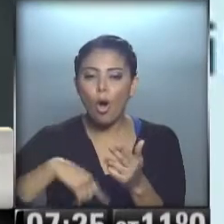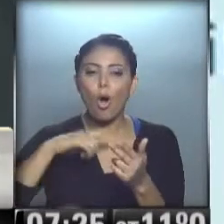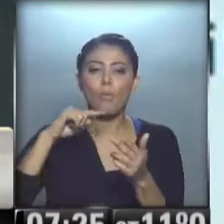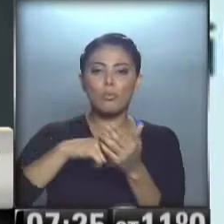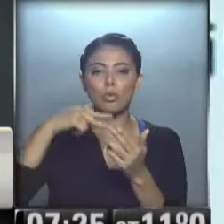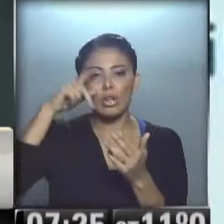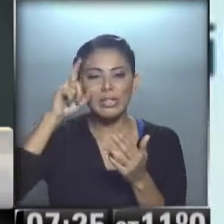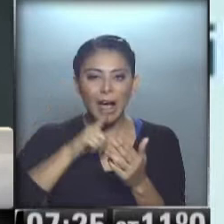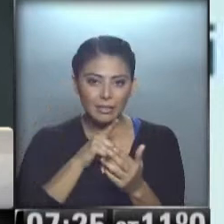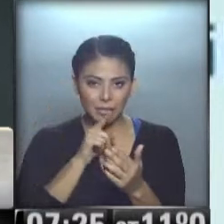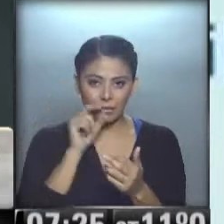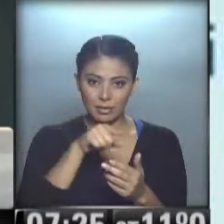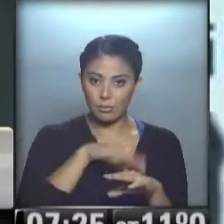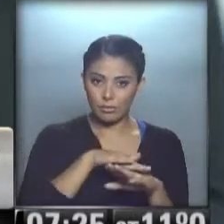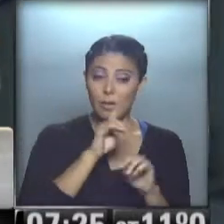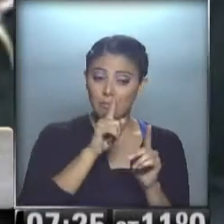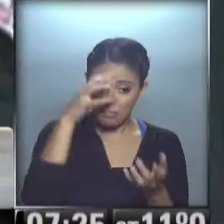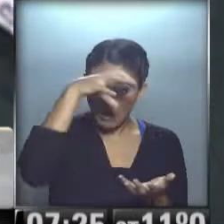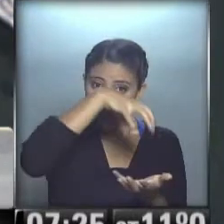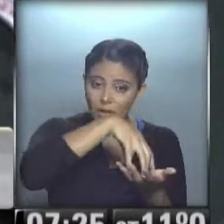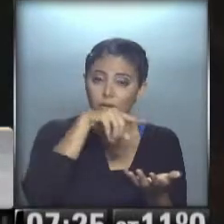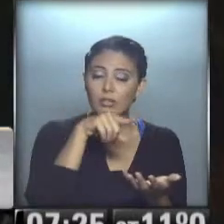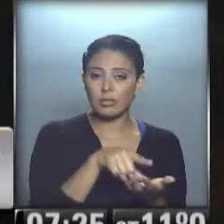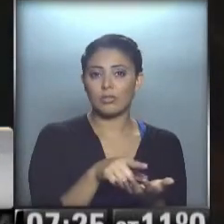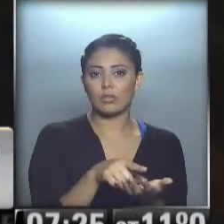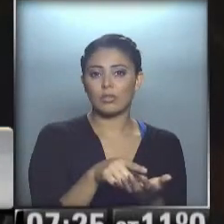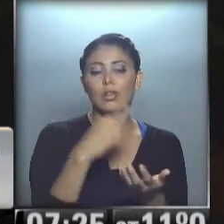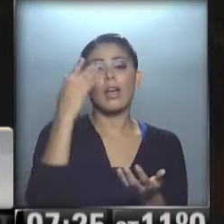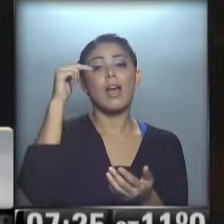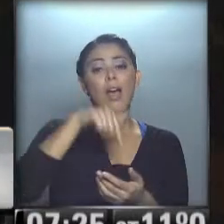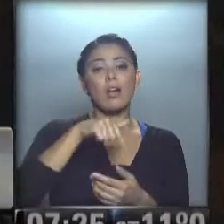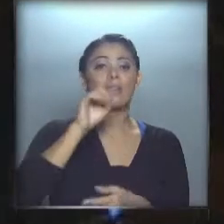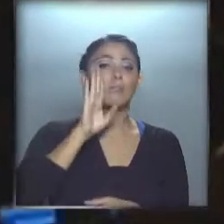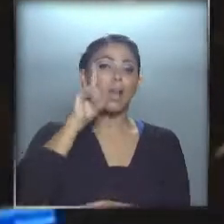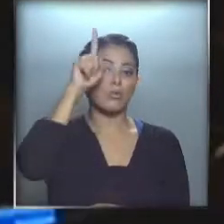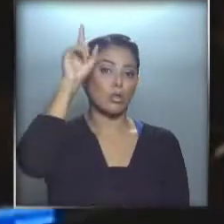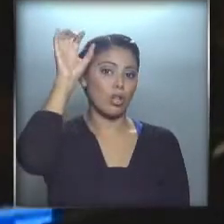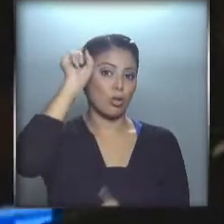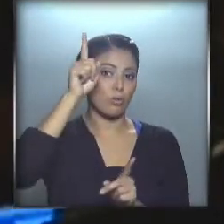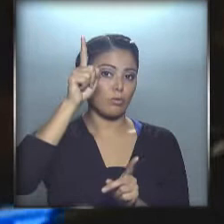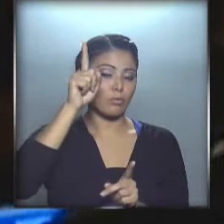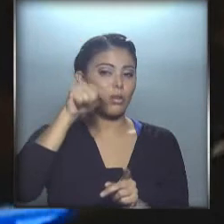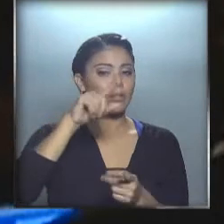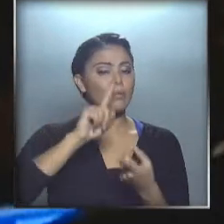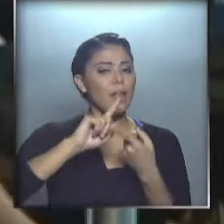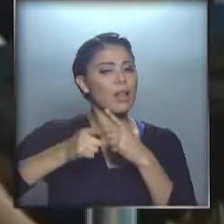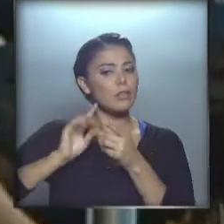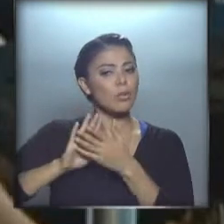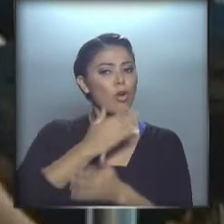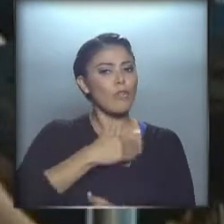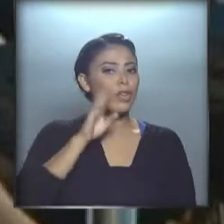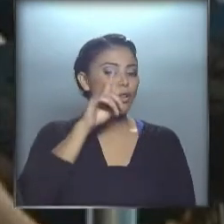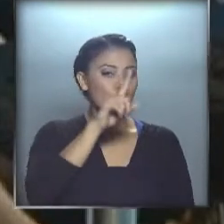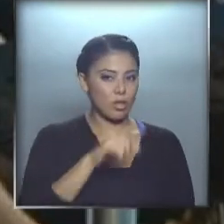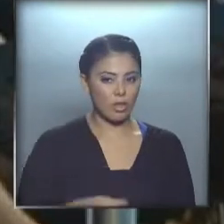.net, y esa organización está en Estados Unidos y tenía una relación muy estrecha con el gobierno de Estados